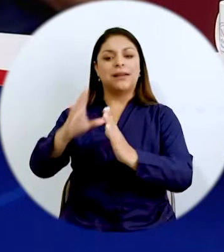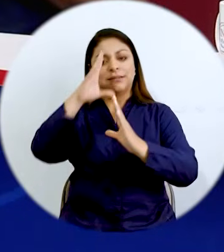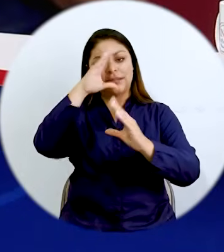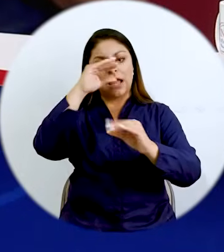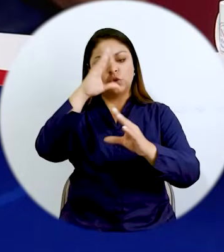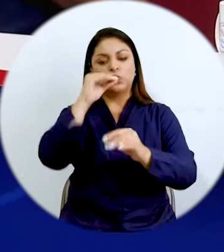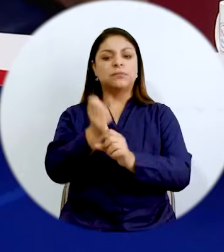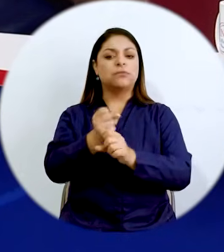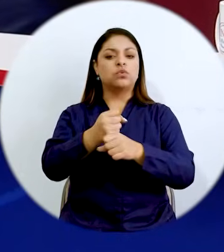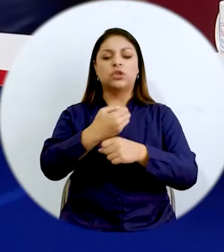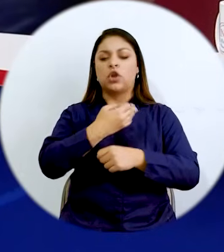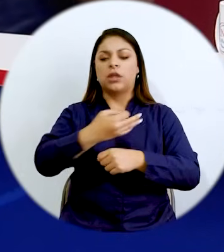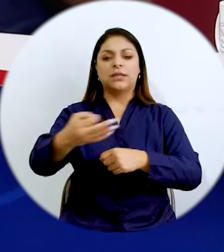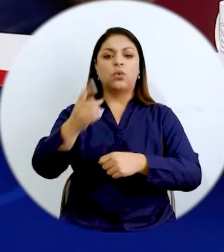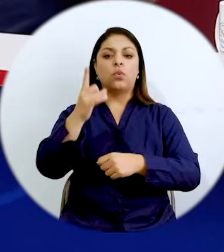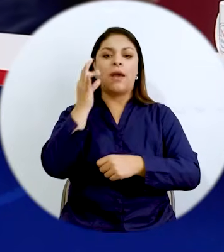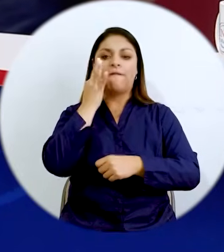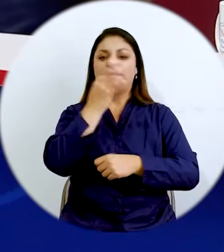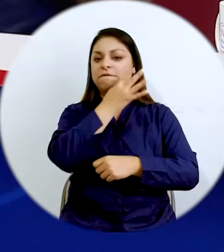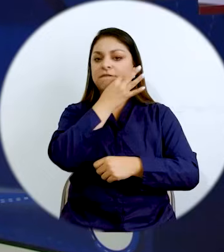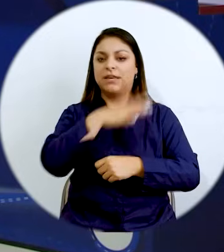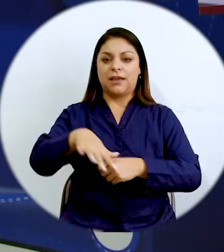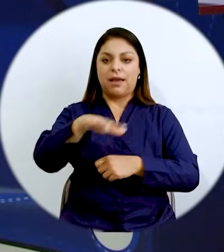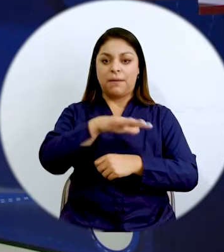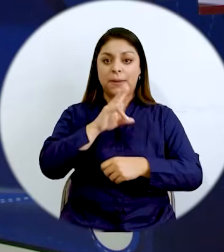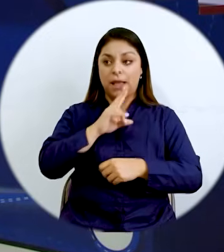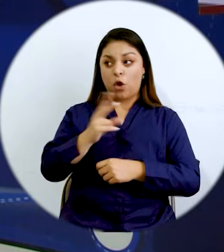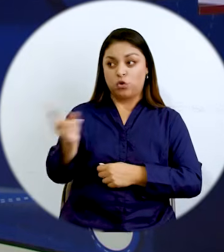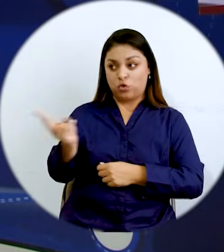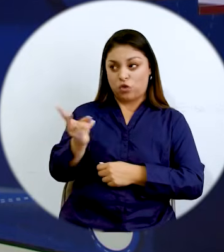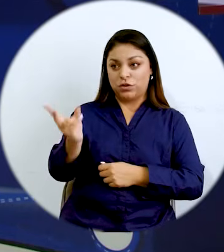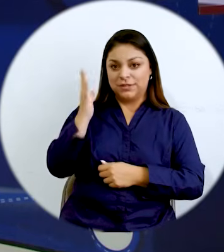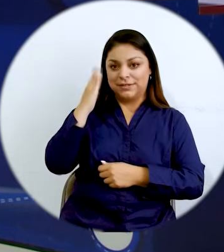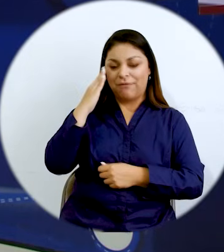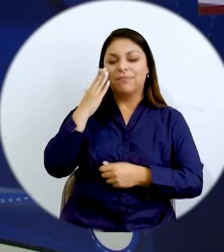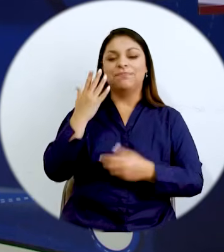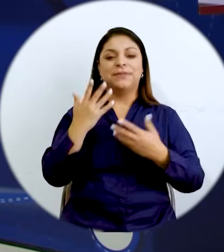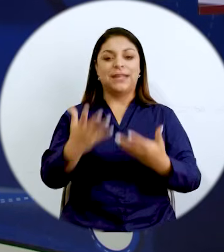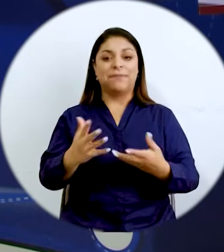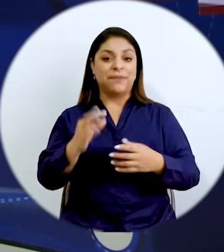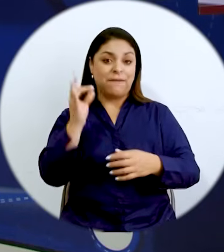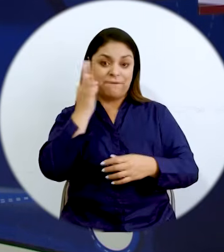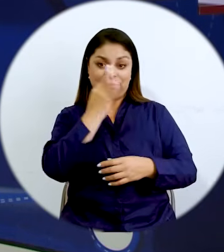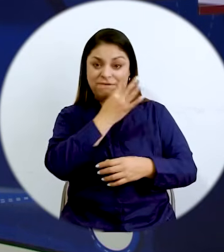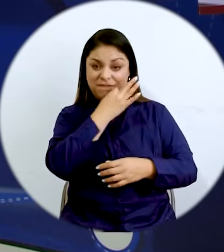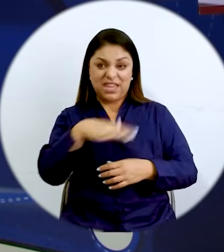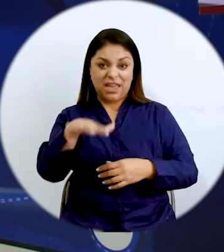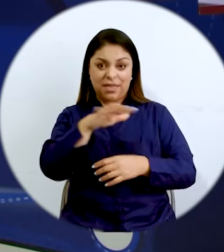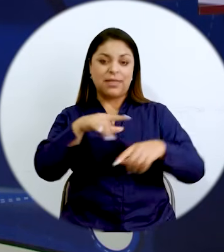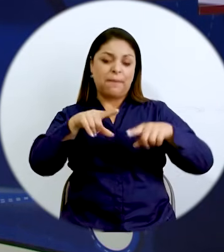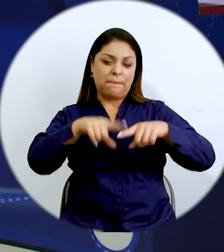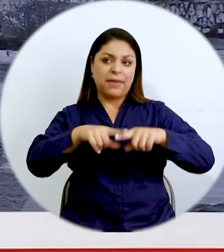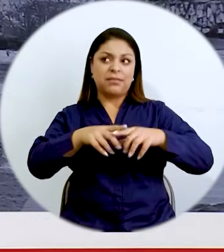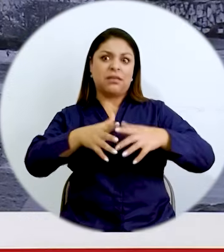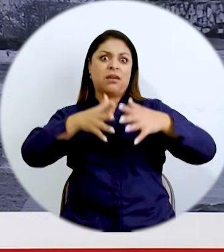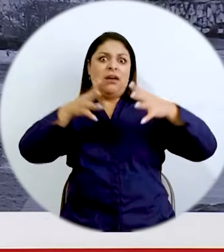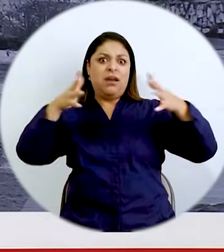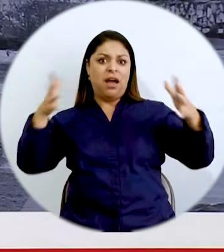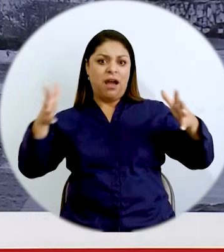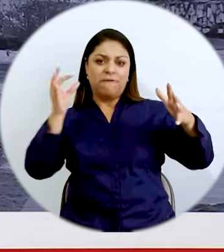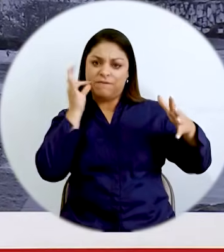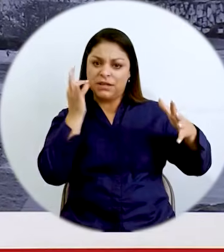en una finca. Aquí Frank y Jorge no me dejan mentir, se producen, dependiendo del tamaño